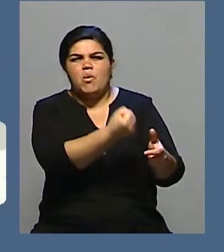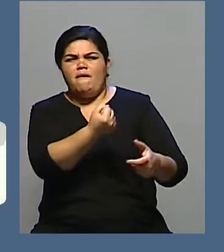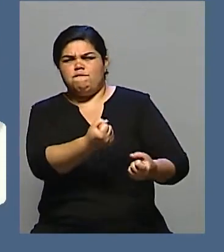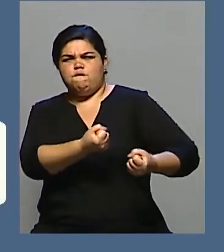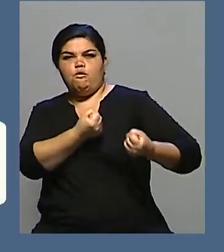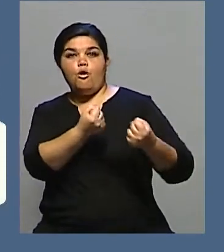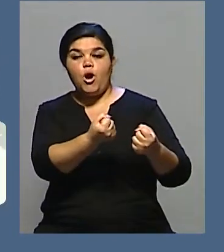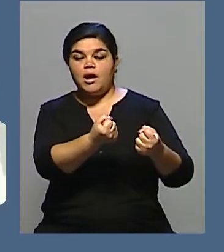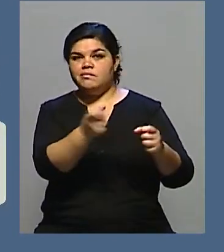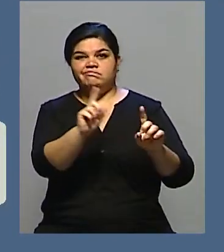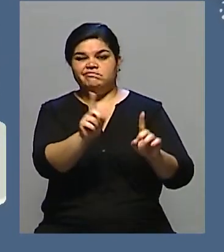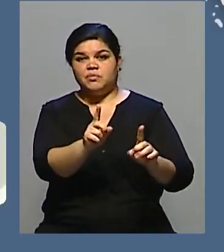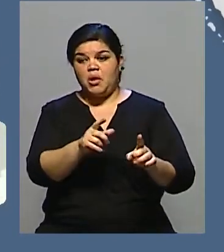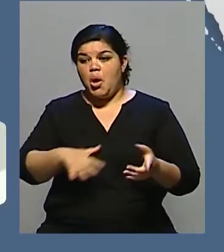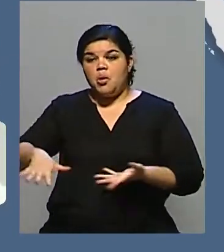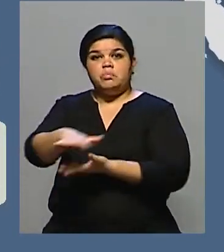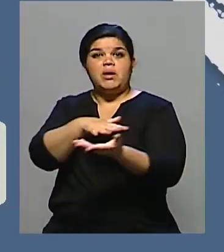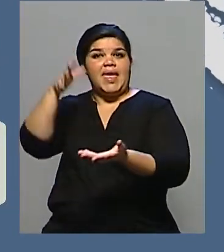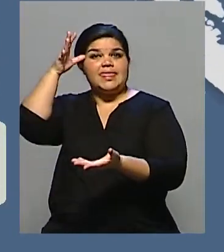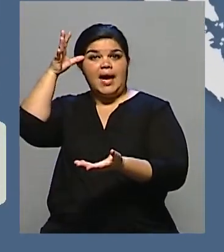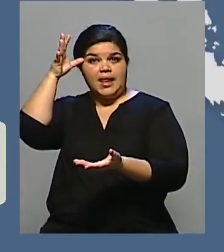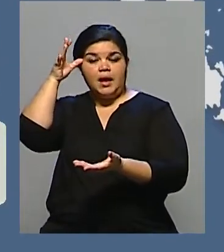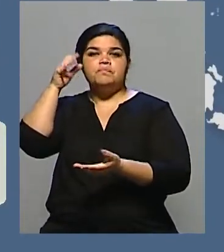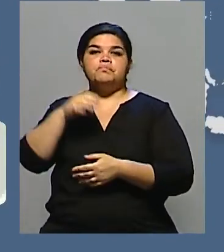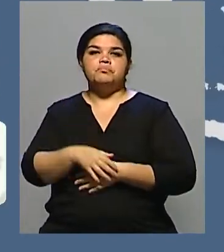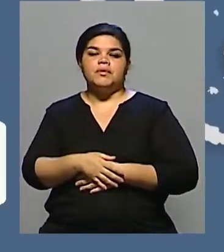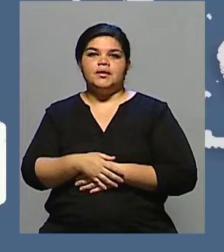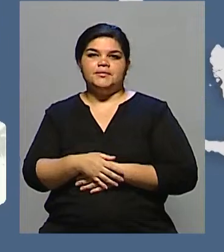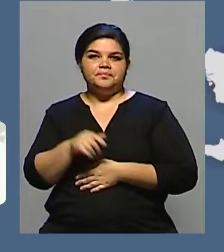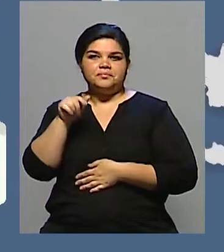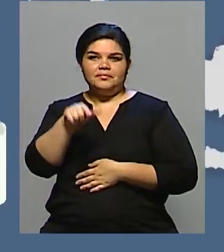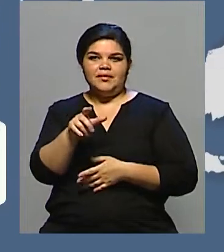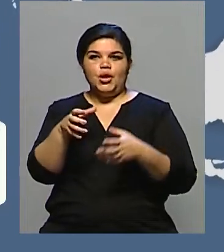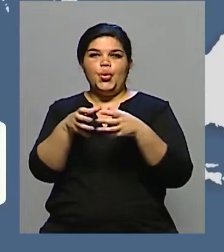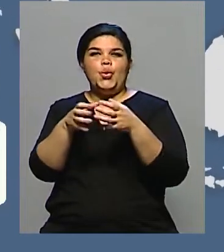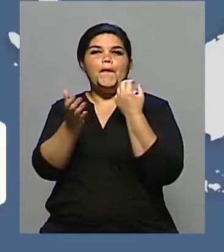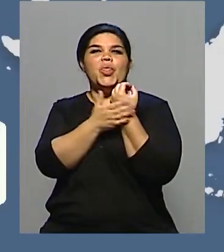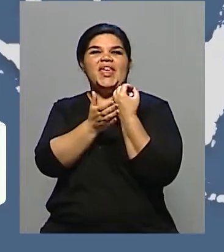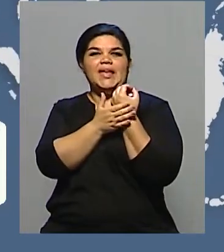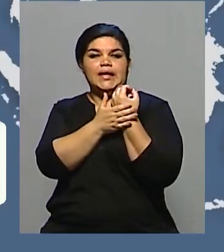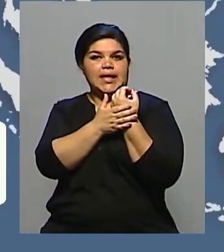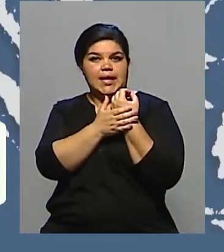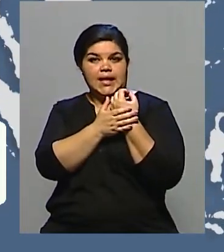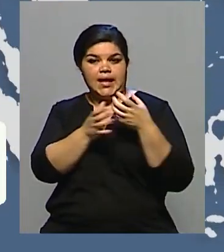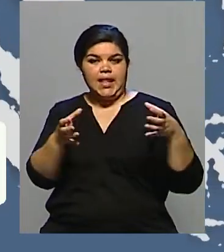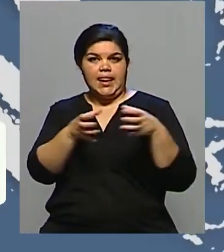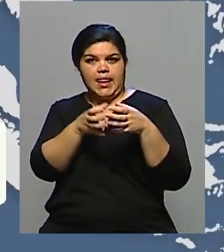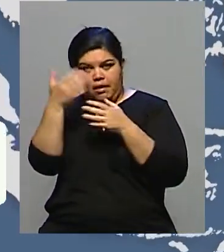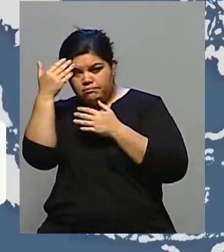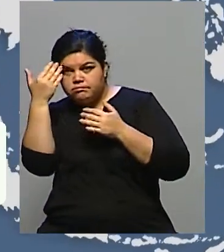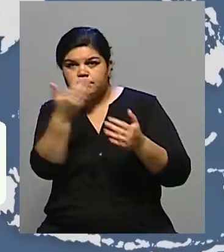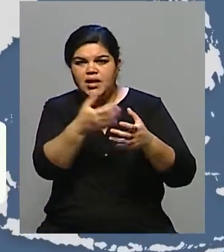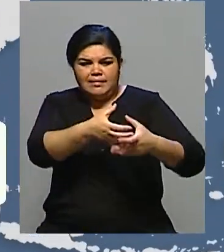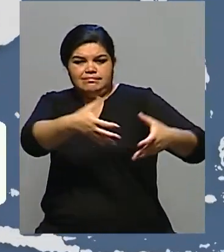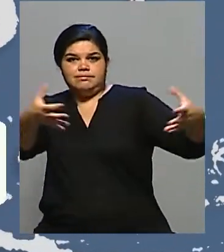aceptados tanto por la izquierda, obviamente, o la que se nombra izquierda, decimos así, que por la derecha.